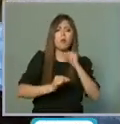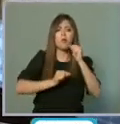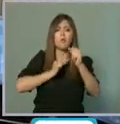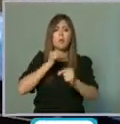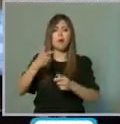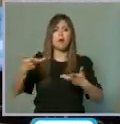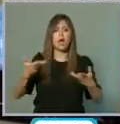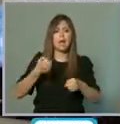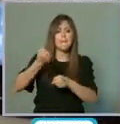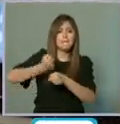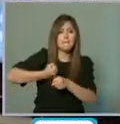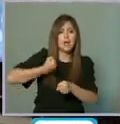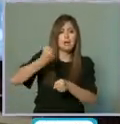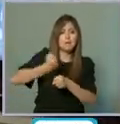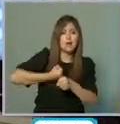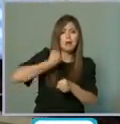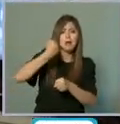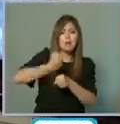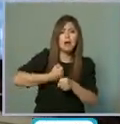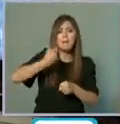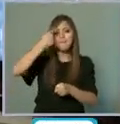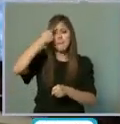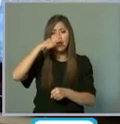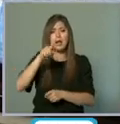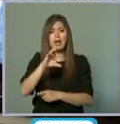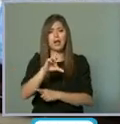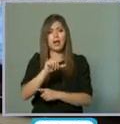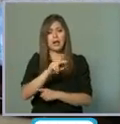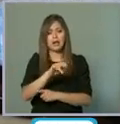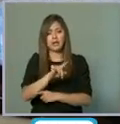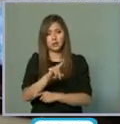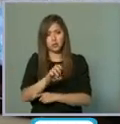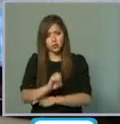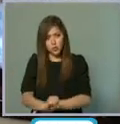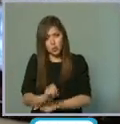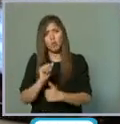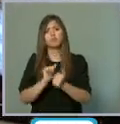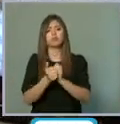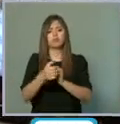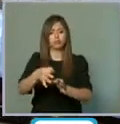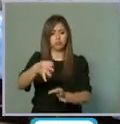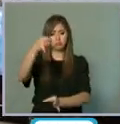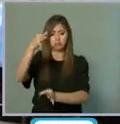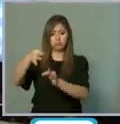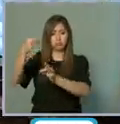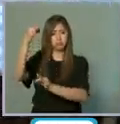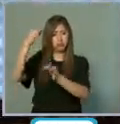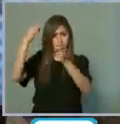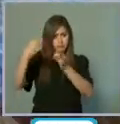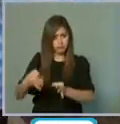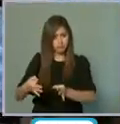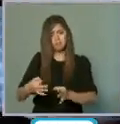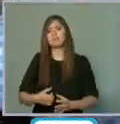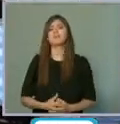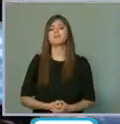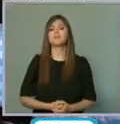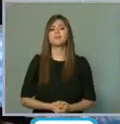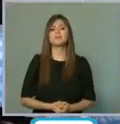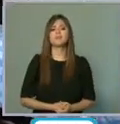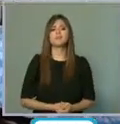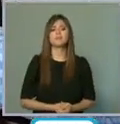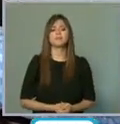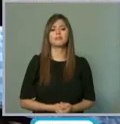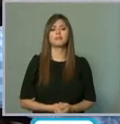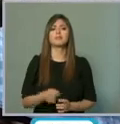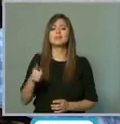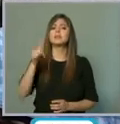para que el corte del carrizo nos dé a la medida que vamos necesitando. Y